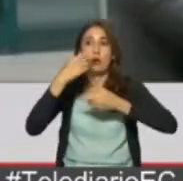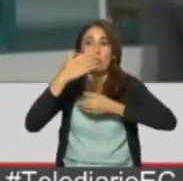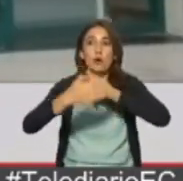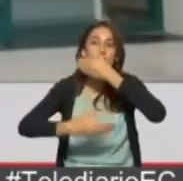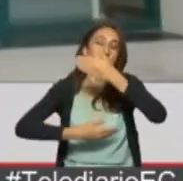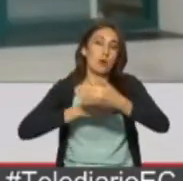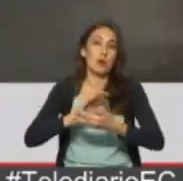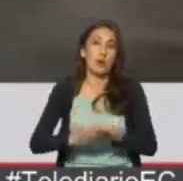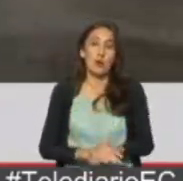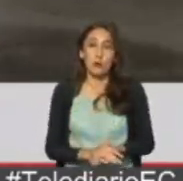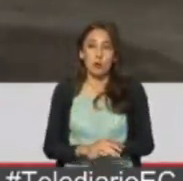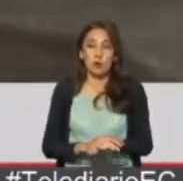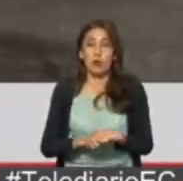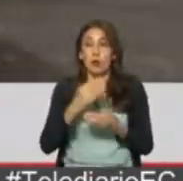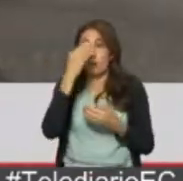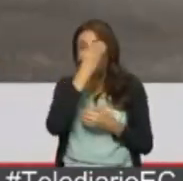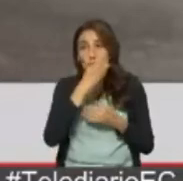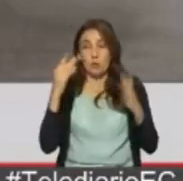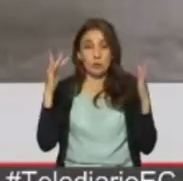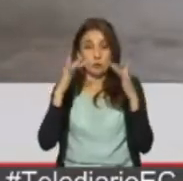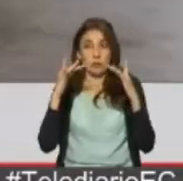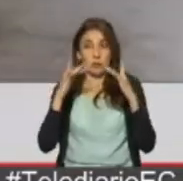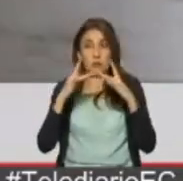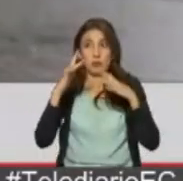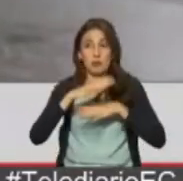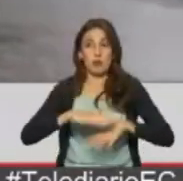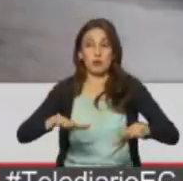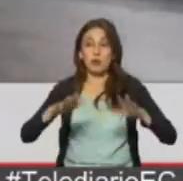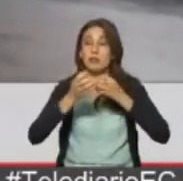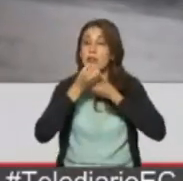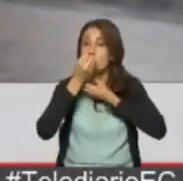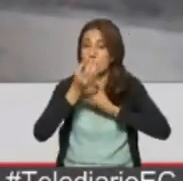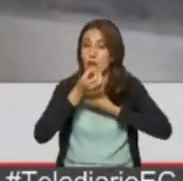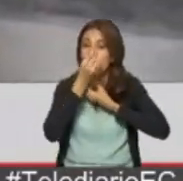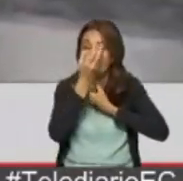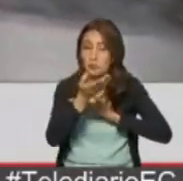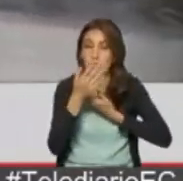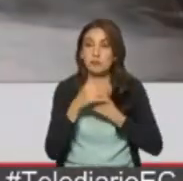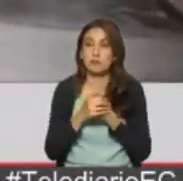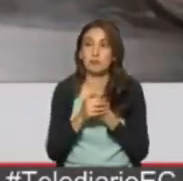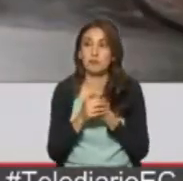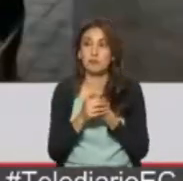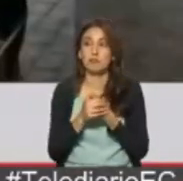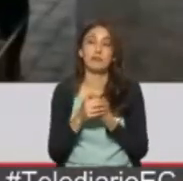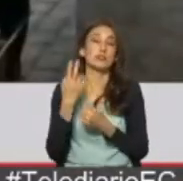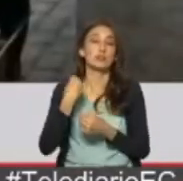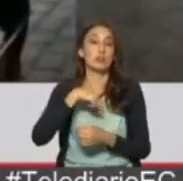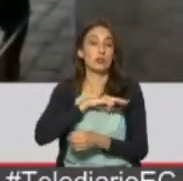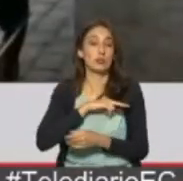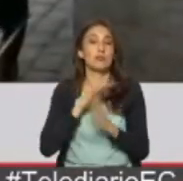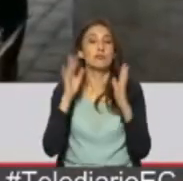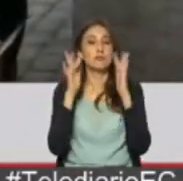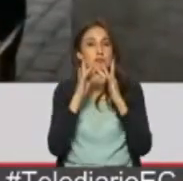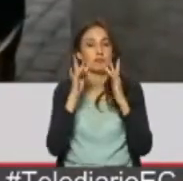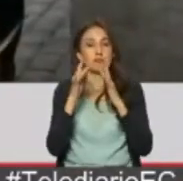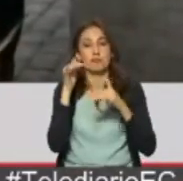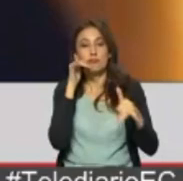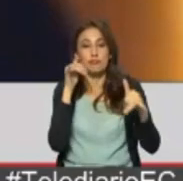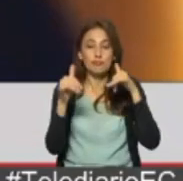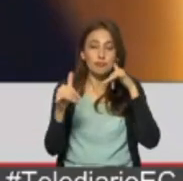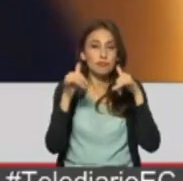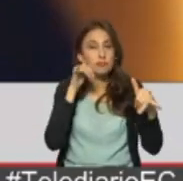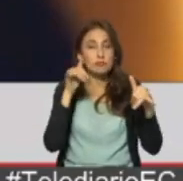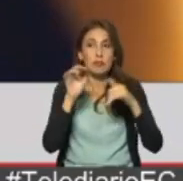WeChat. Y bueno, te quería comentar pues que nosotros estamos en contacto con ellos. Efectivamente,